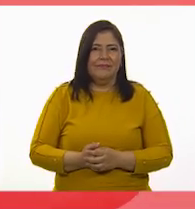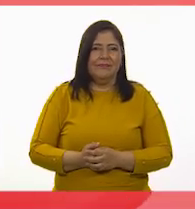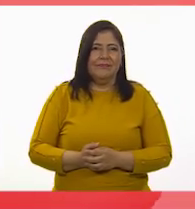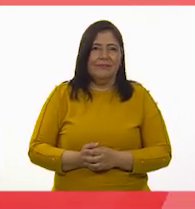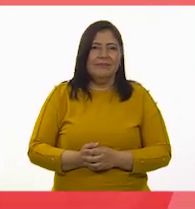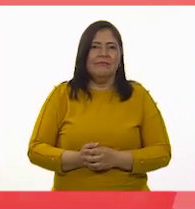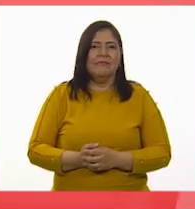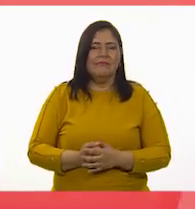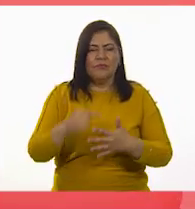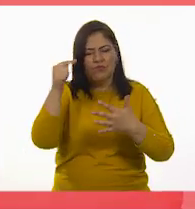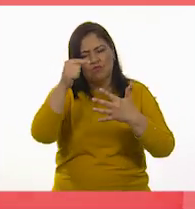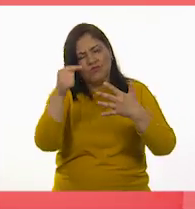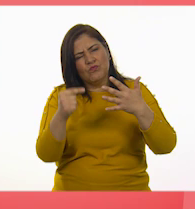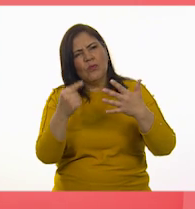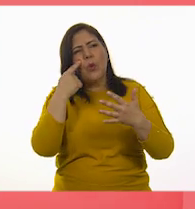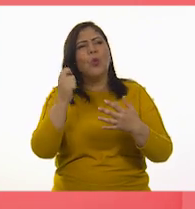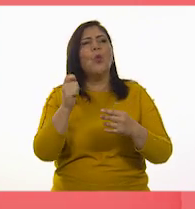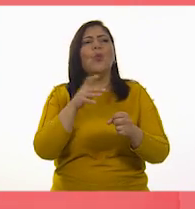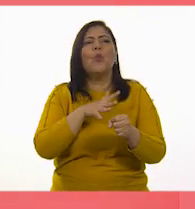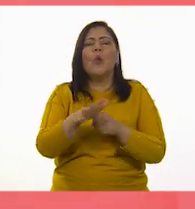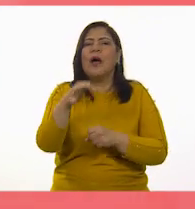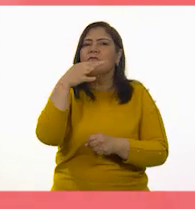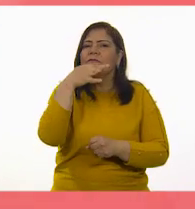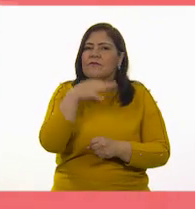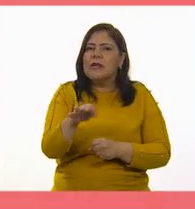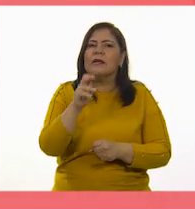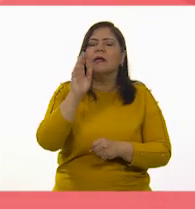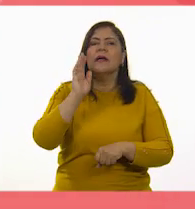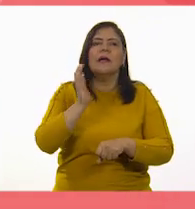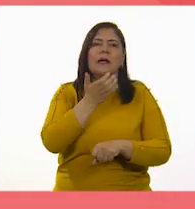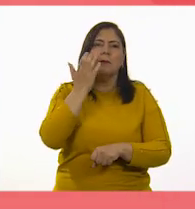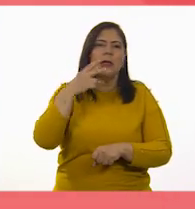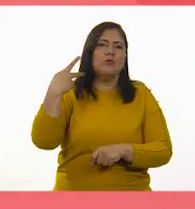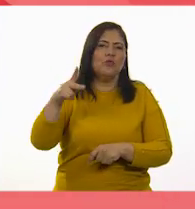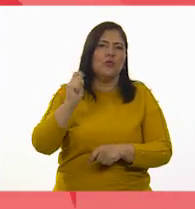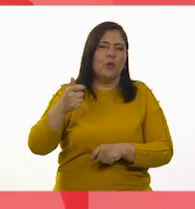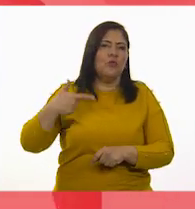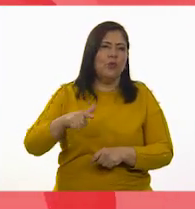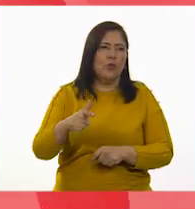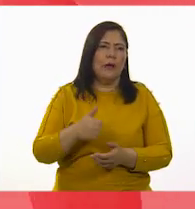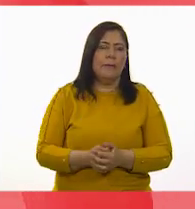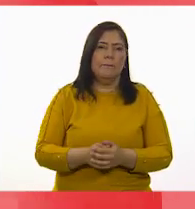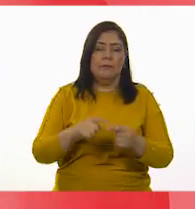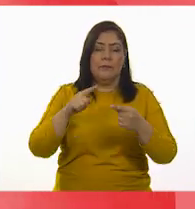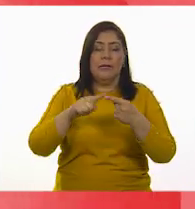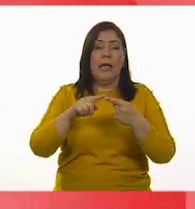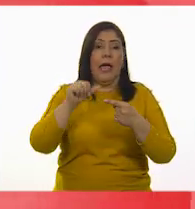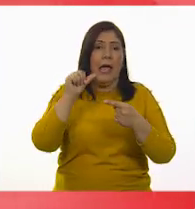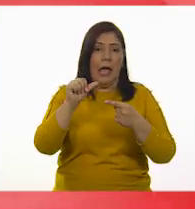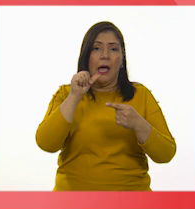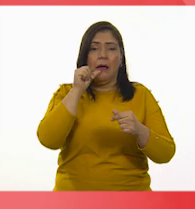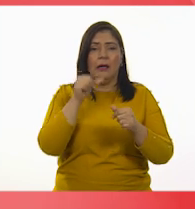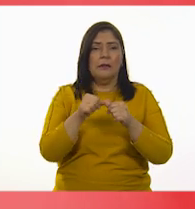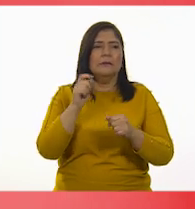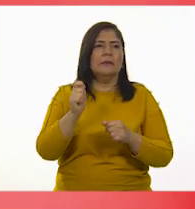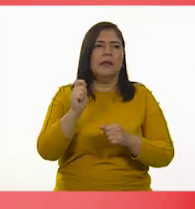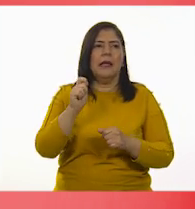¿Cuál de las siguientes es una fiesta tradicional de Guanajuato? A. La fiesta del